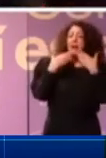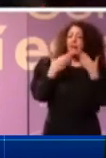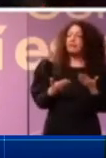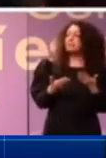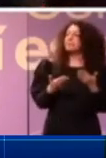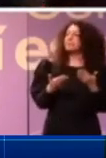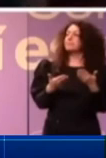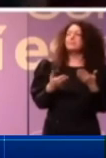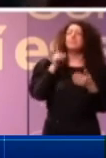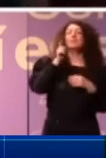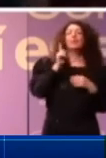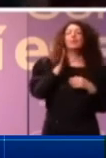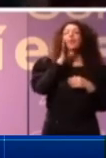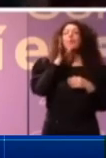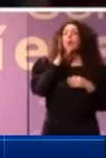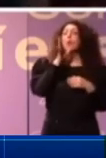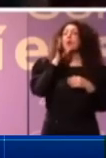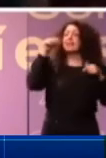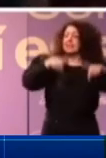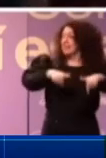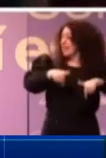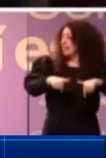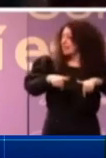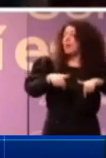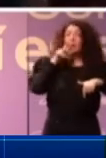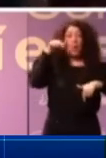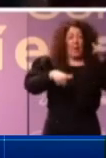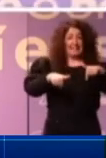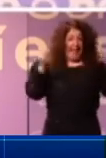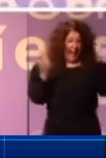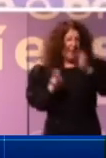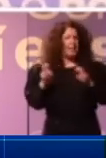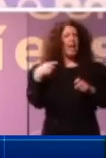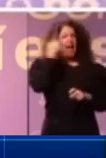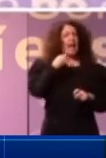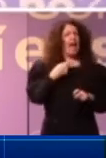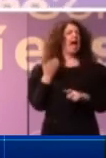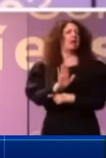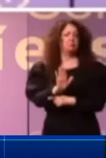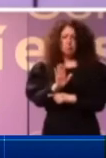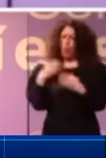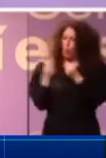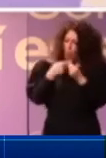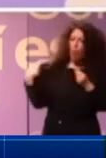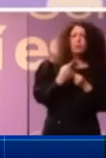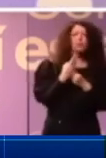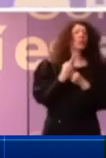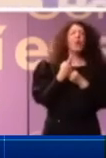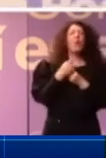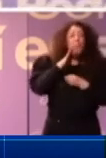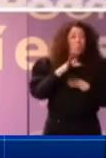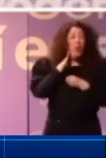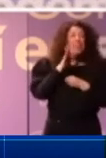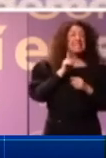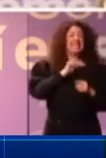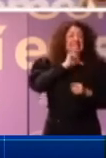Feijóo o de Rajoy, esto de que encargan trenes que no caben por el túnel, esto le pasa. Tenemos a Podemos, tenemos al secretario general de